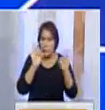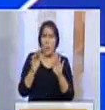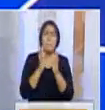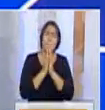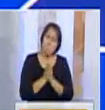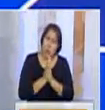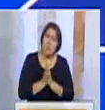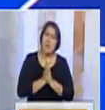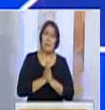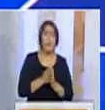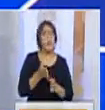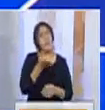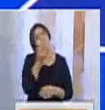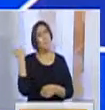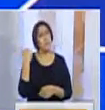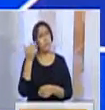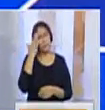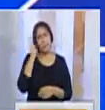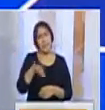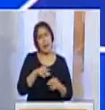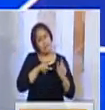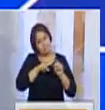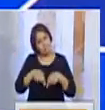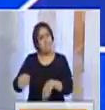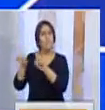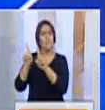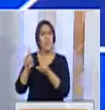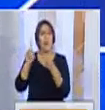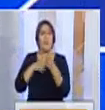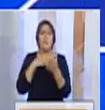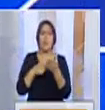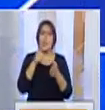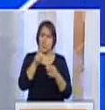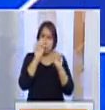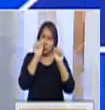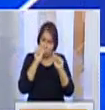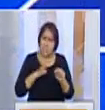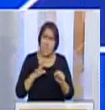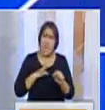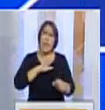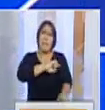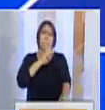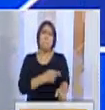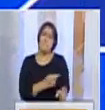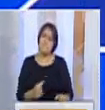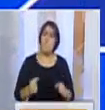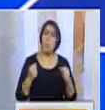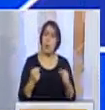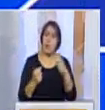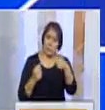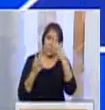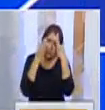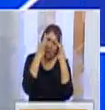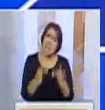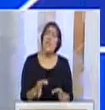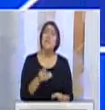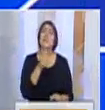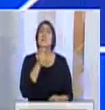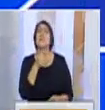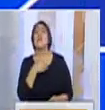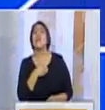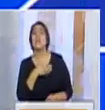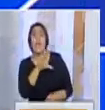votar. Ustedes tienen la potestad y el poder de elegir a quien ustedes así lo decidan. Vayan, lleven